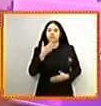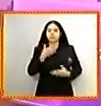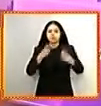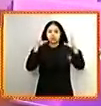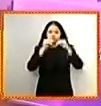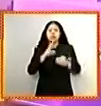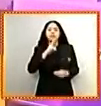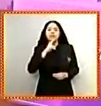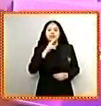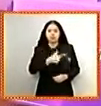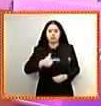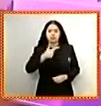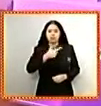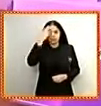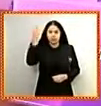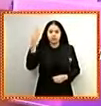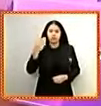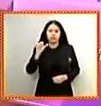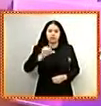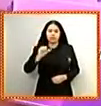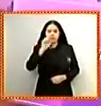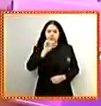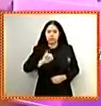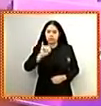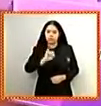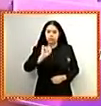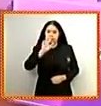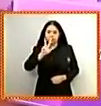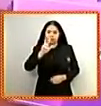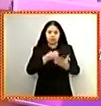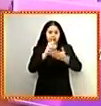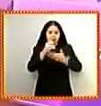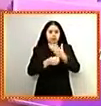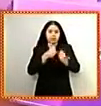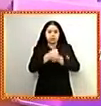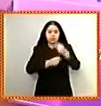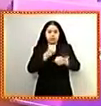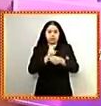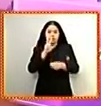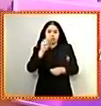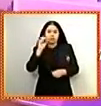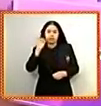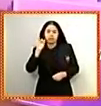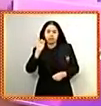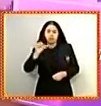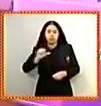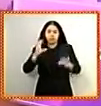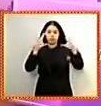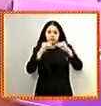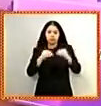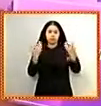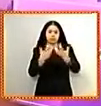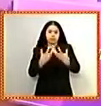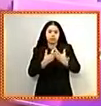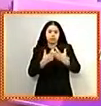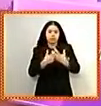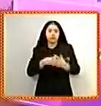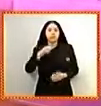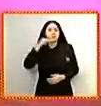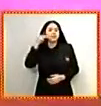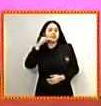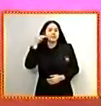Honduras, qué gusto poder saludarles hoy jueves 3 de octubre del año 2019. En esta noche también nos encontramos con la grata compañía de